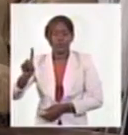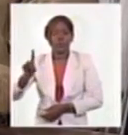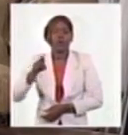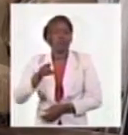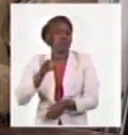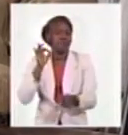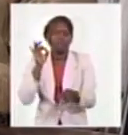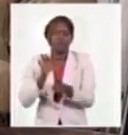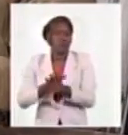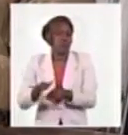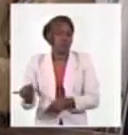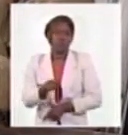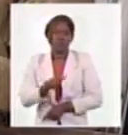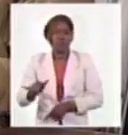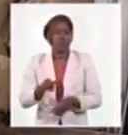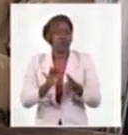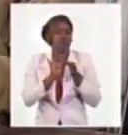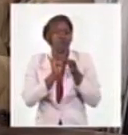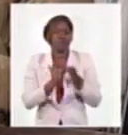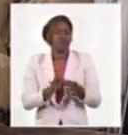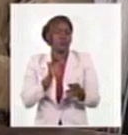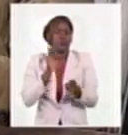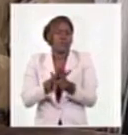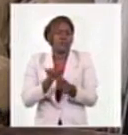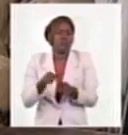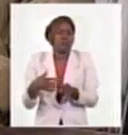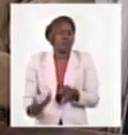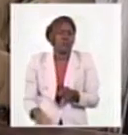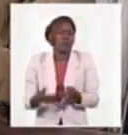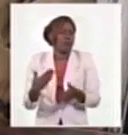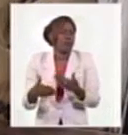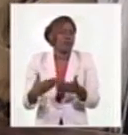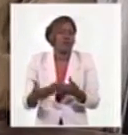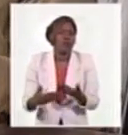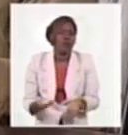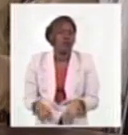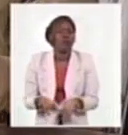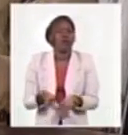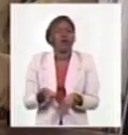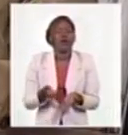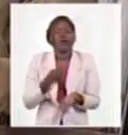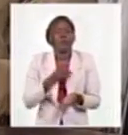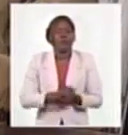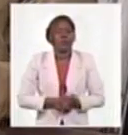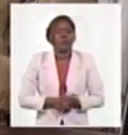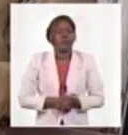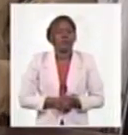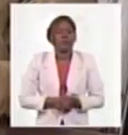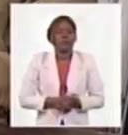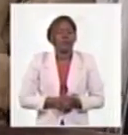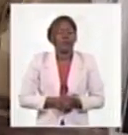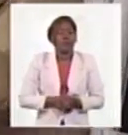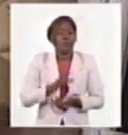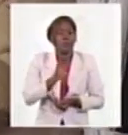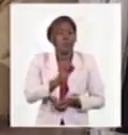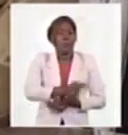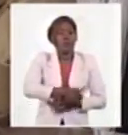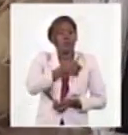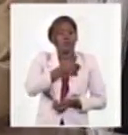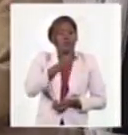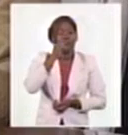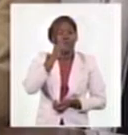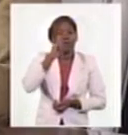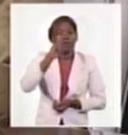que permite advertir esa contradicción entre el establecimiento de Bush en la Casa Blanca, un presidente